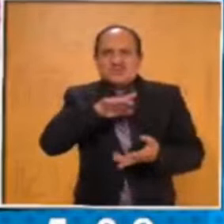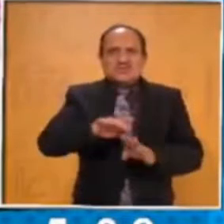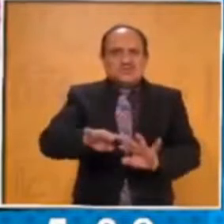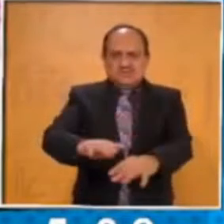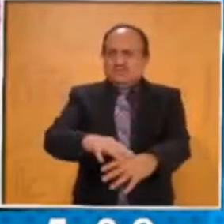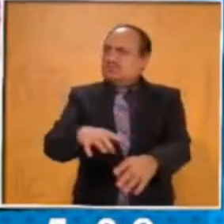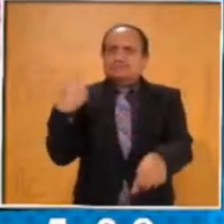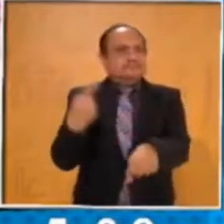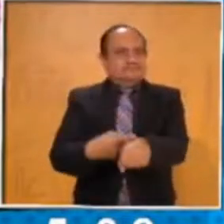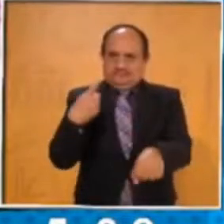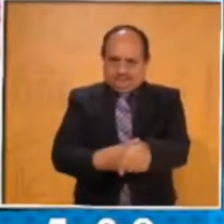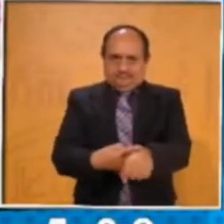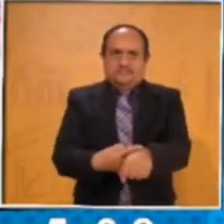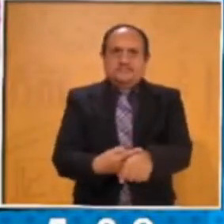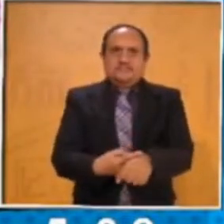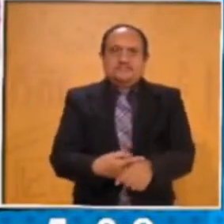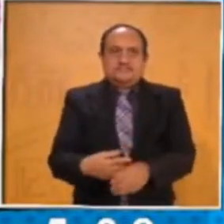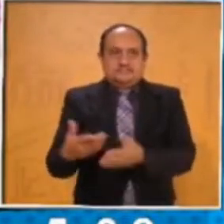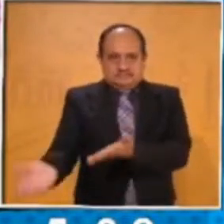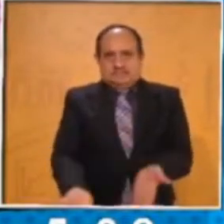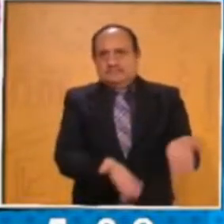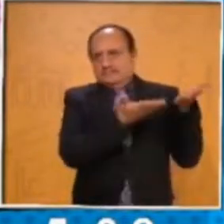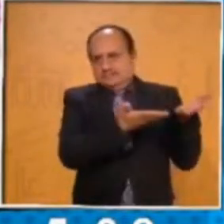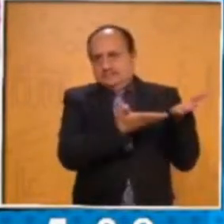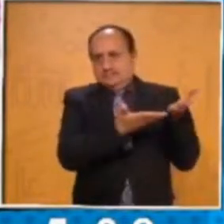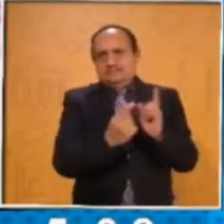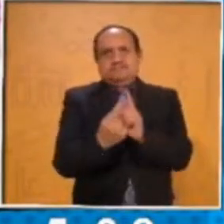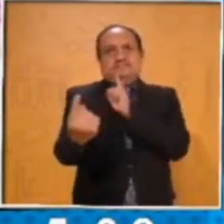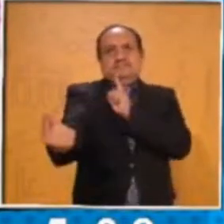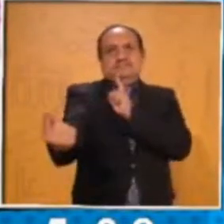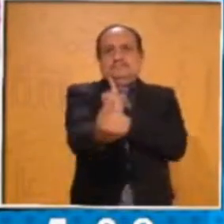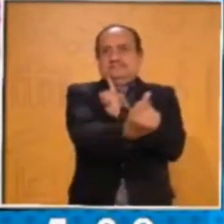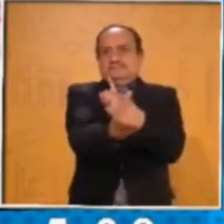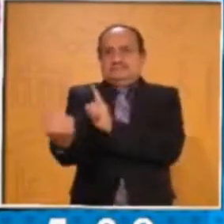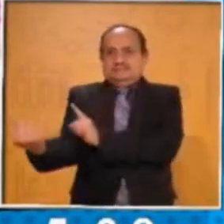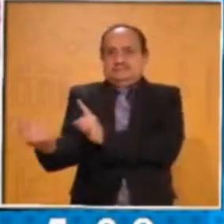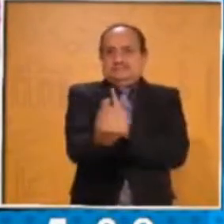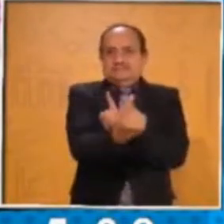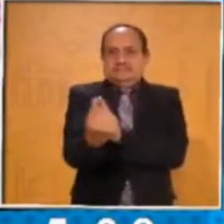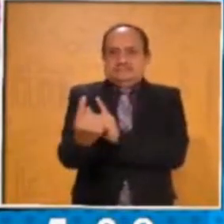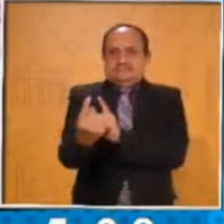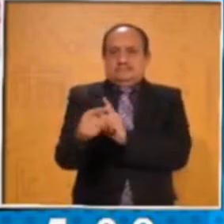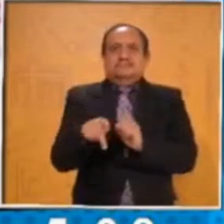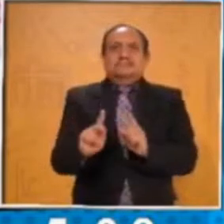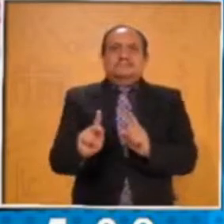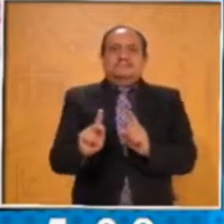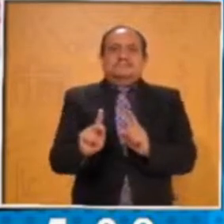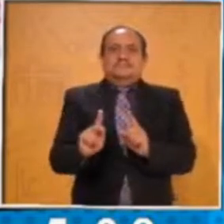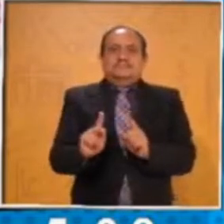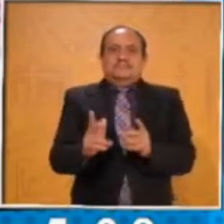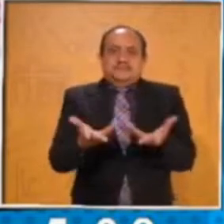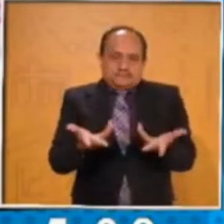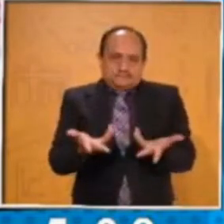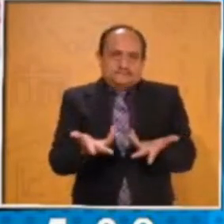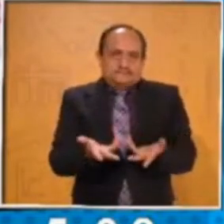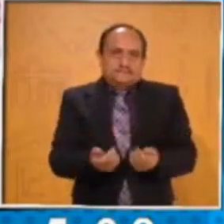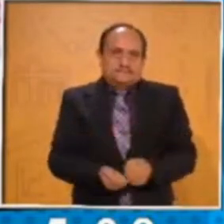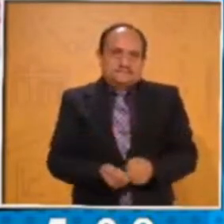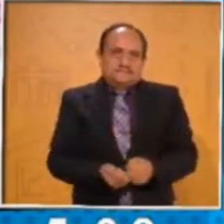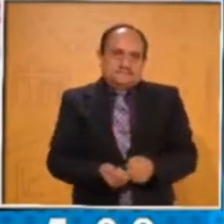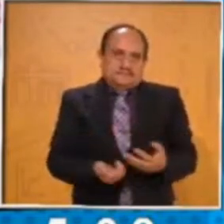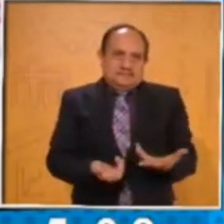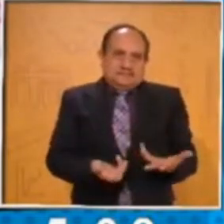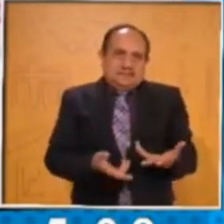bien, pero aquí está Susana Distancia, ¿verdad? Pero no podemos